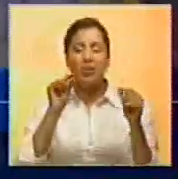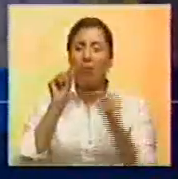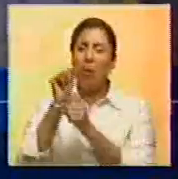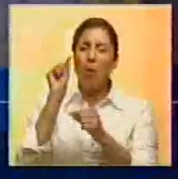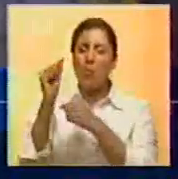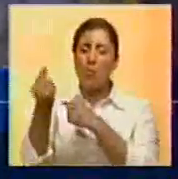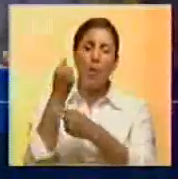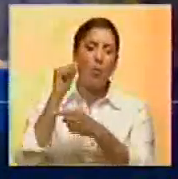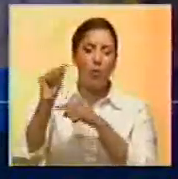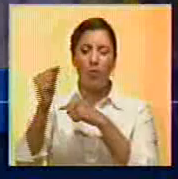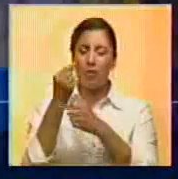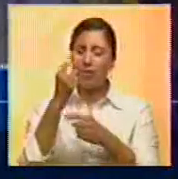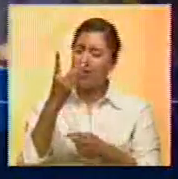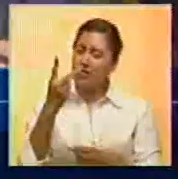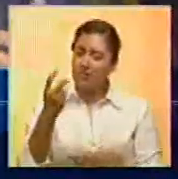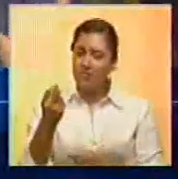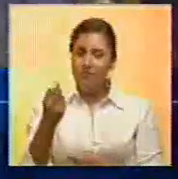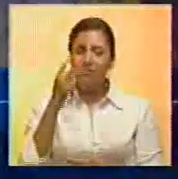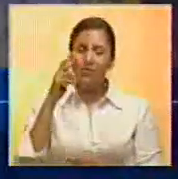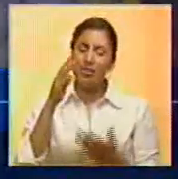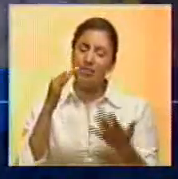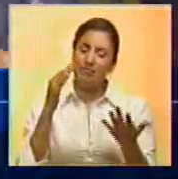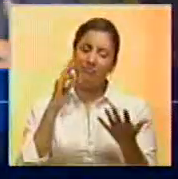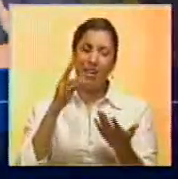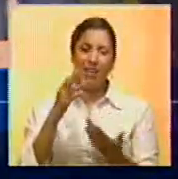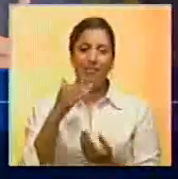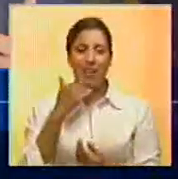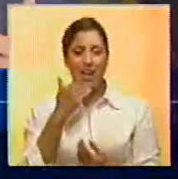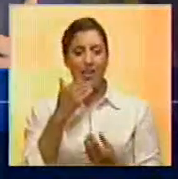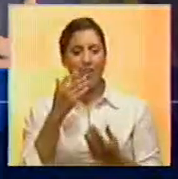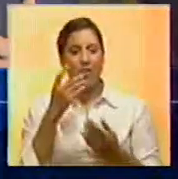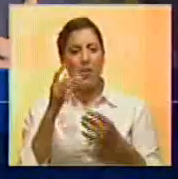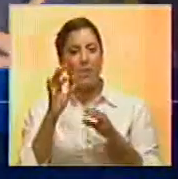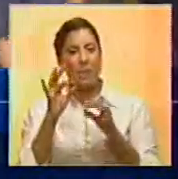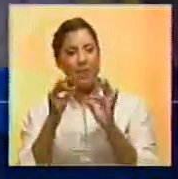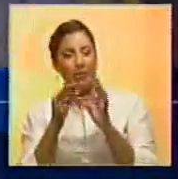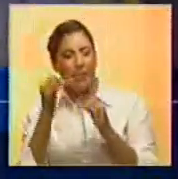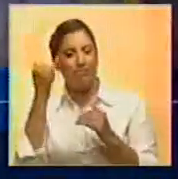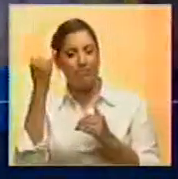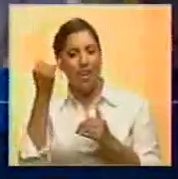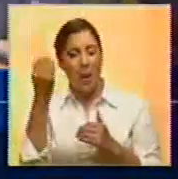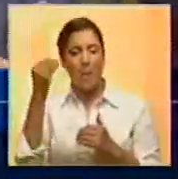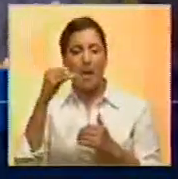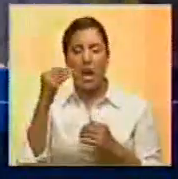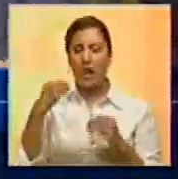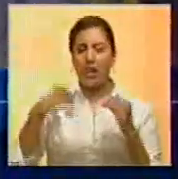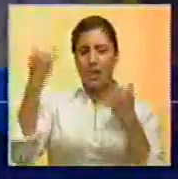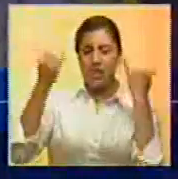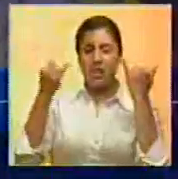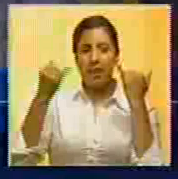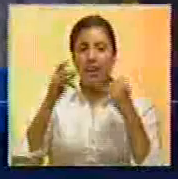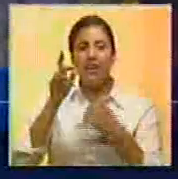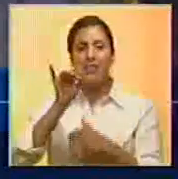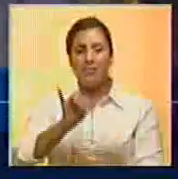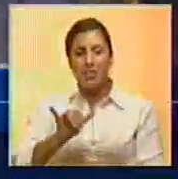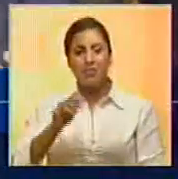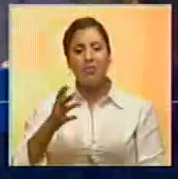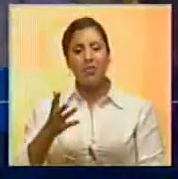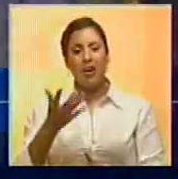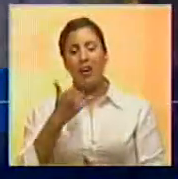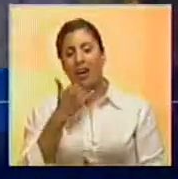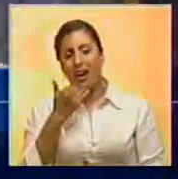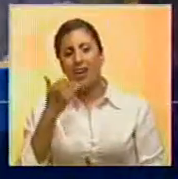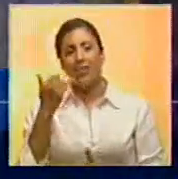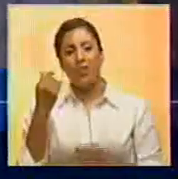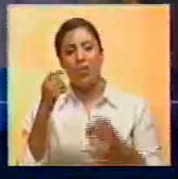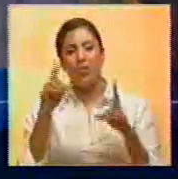alguna manera vemos cómo las interpretaciones, las argumentaciones que frecuentemente se dan a través de